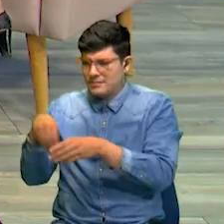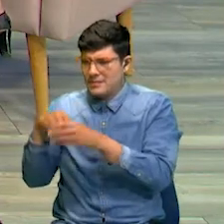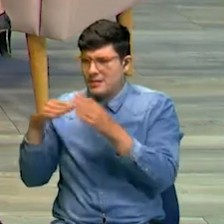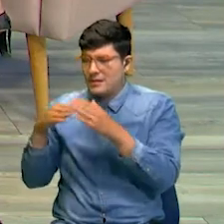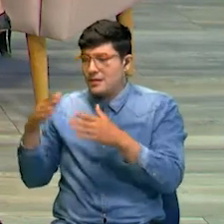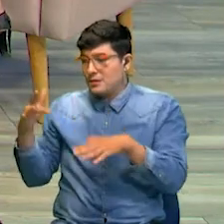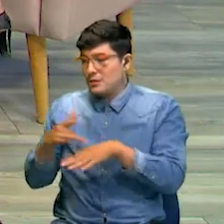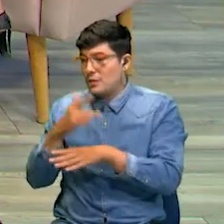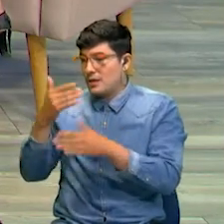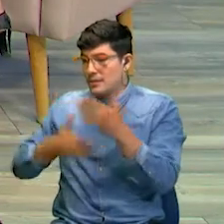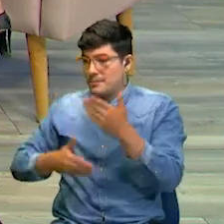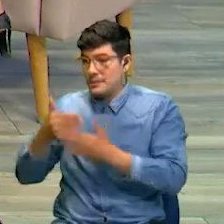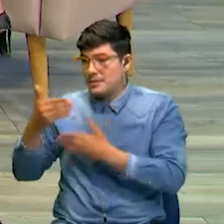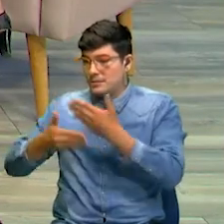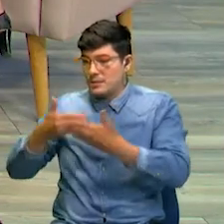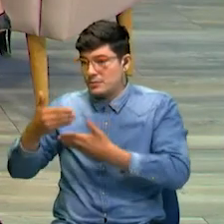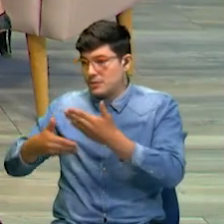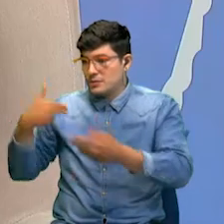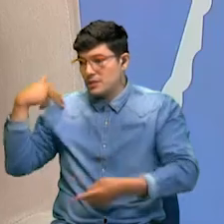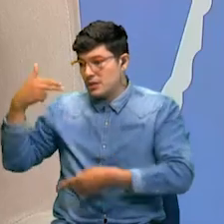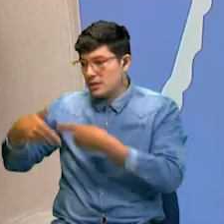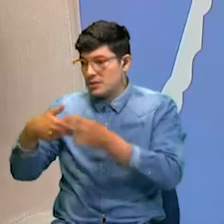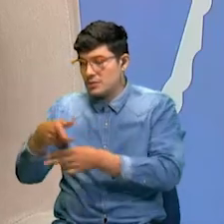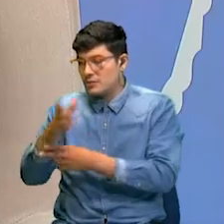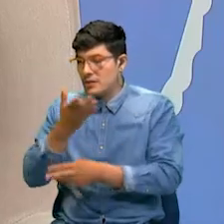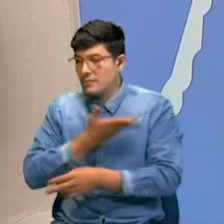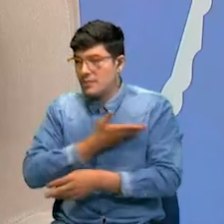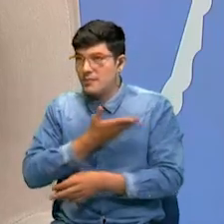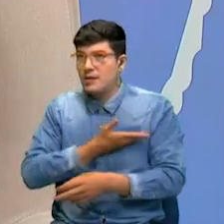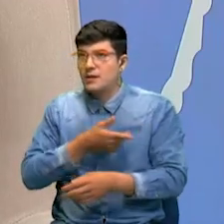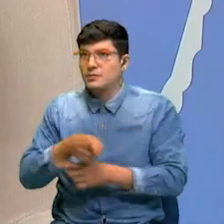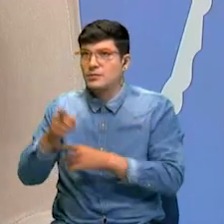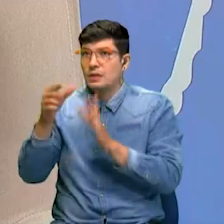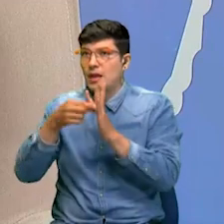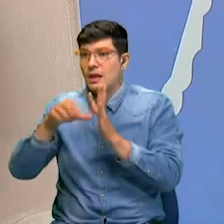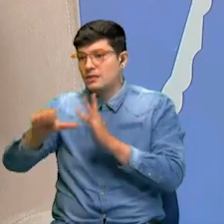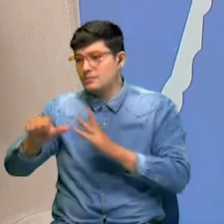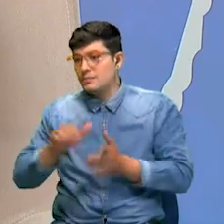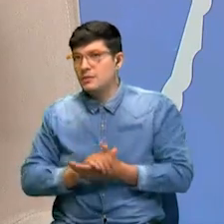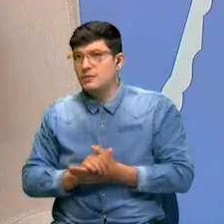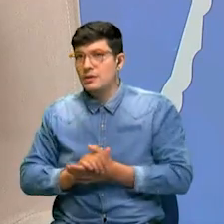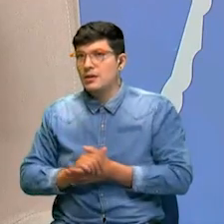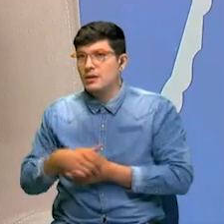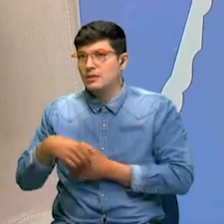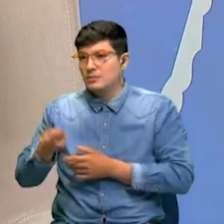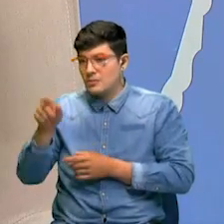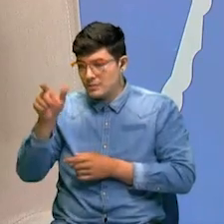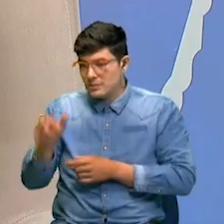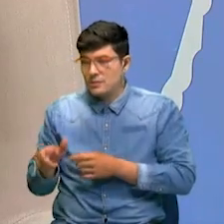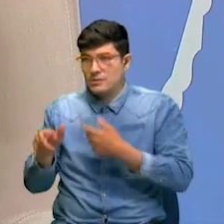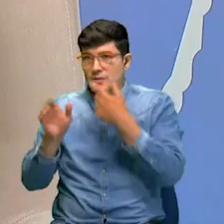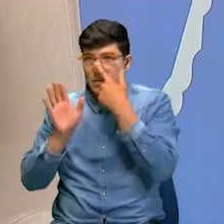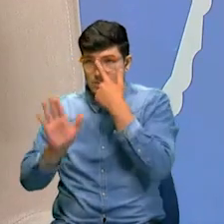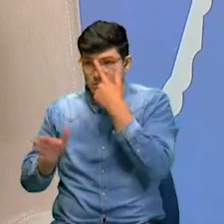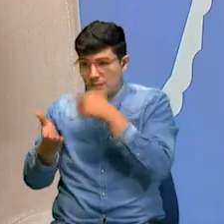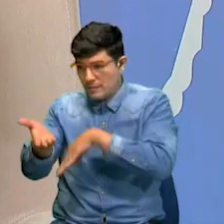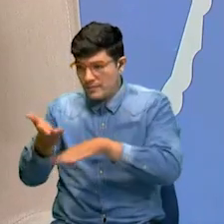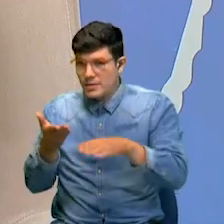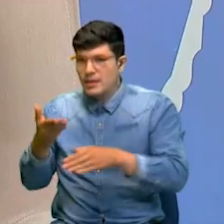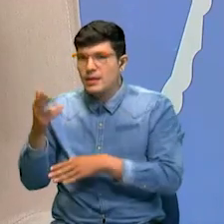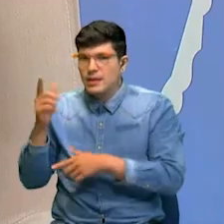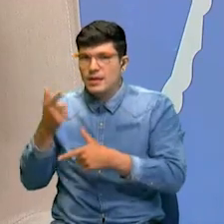Tendrían que haber iniciado la sucesión de la mamá de la esposa, de la esposa del señor que está